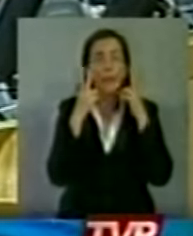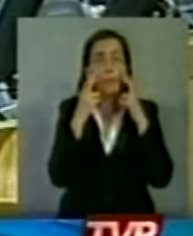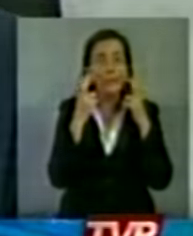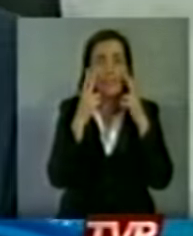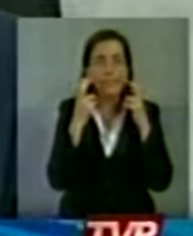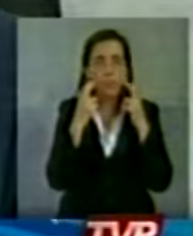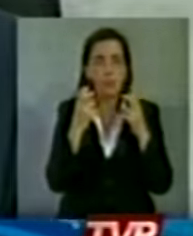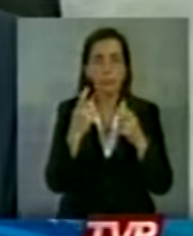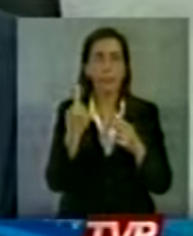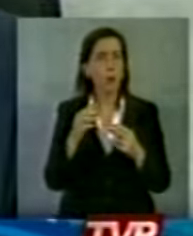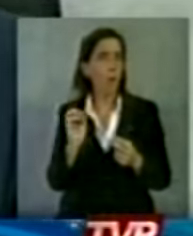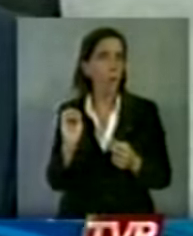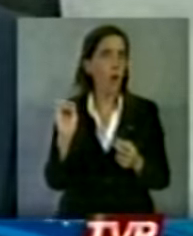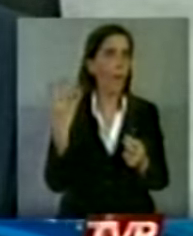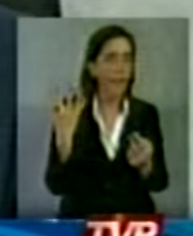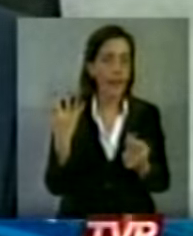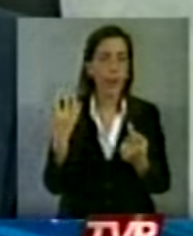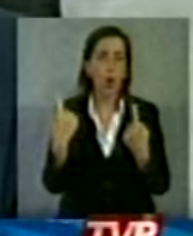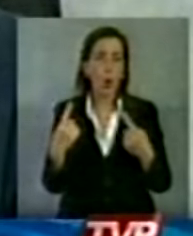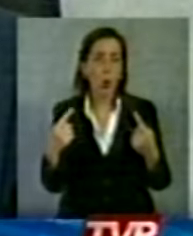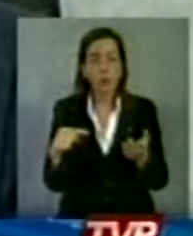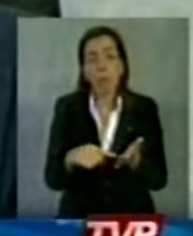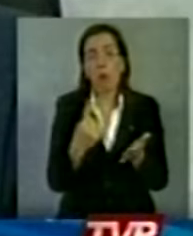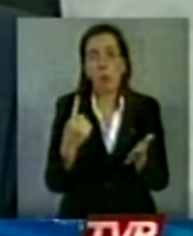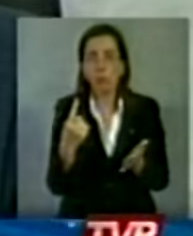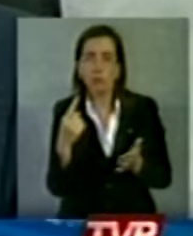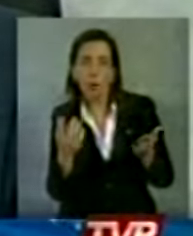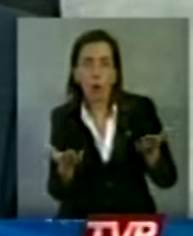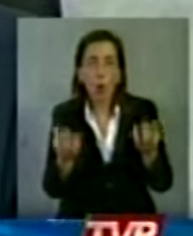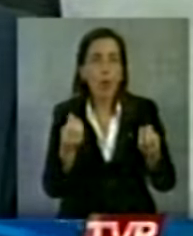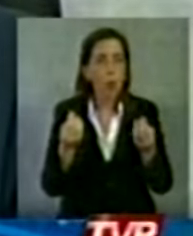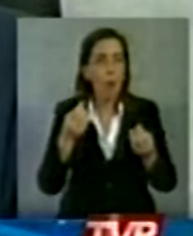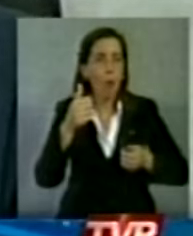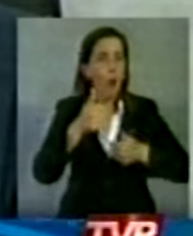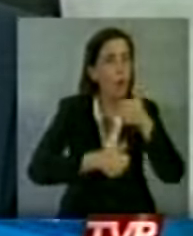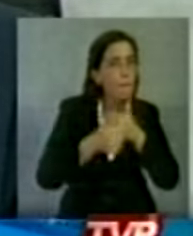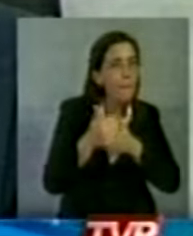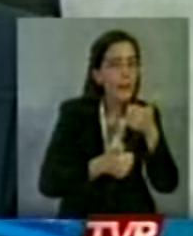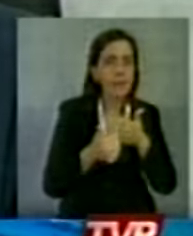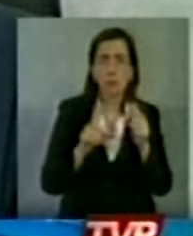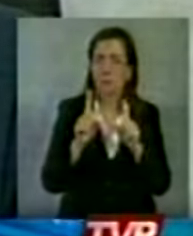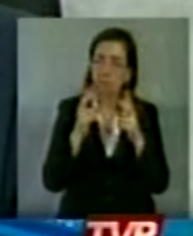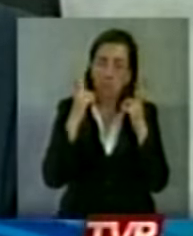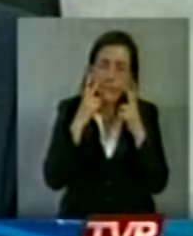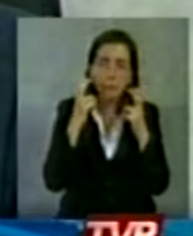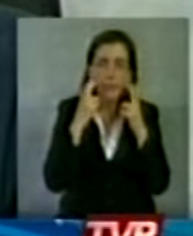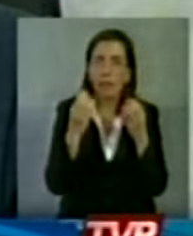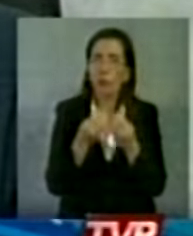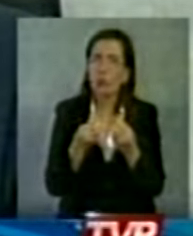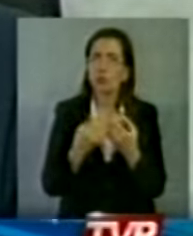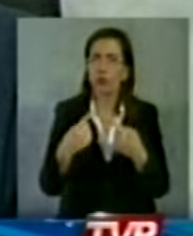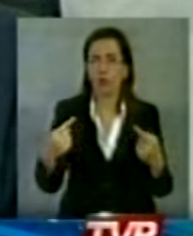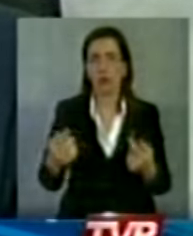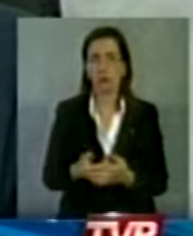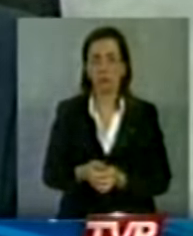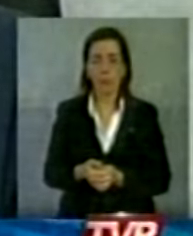las modas ocasionales ni en los ritmos fluctuantes del mercado. Desde este ADN